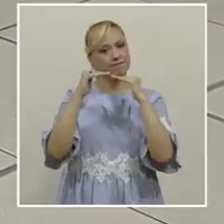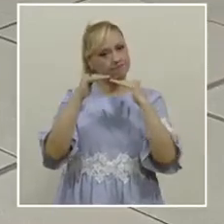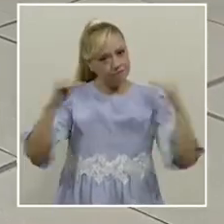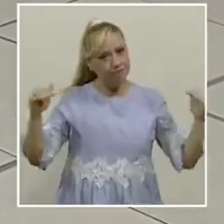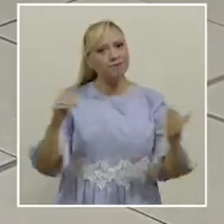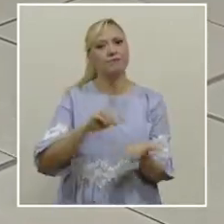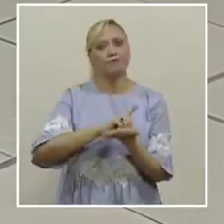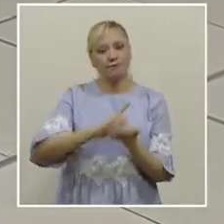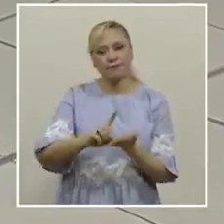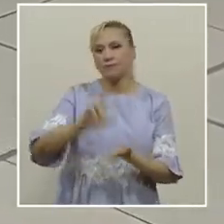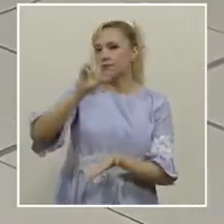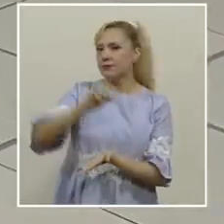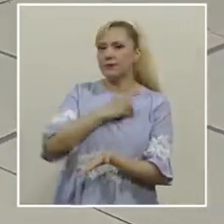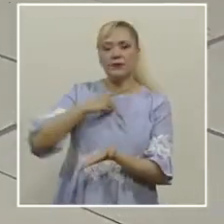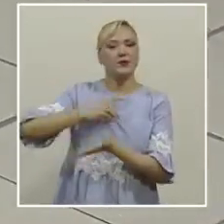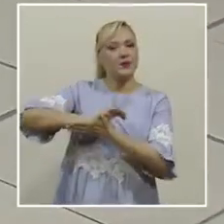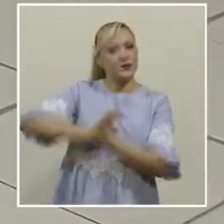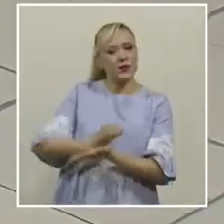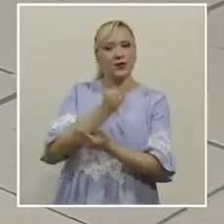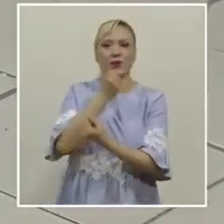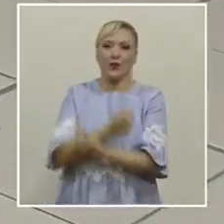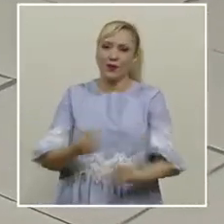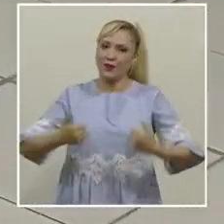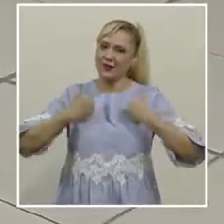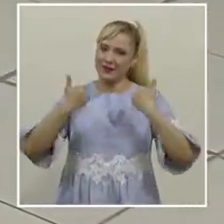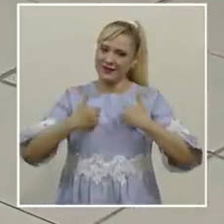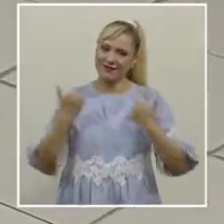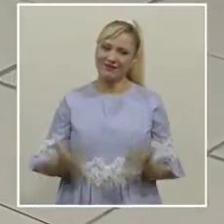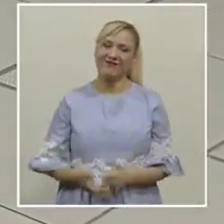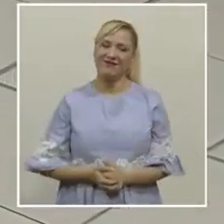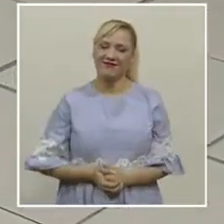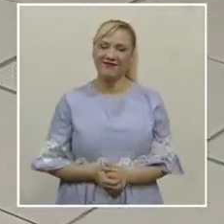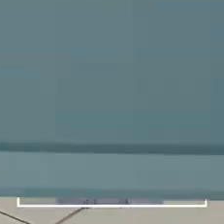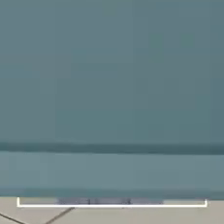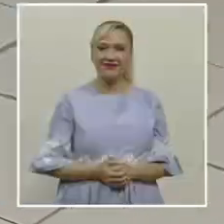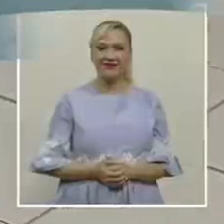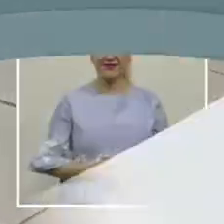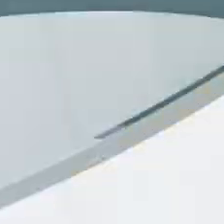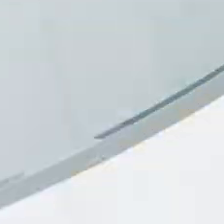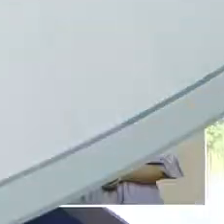igualdad y no discriminación de este sector de la población.